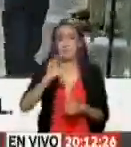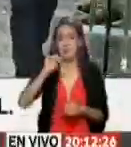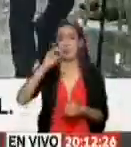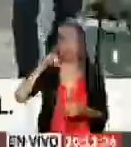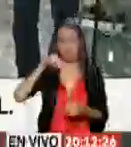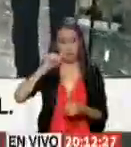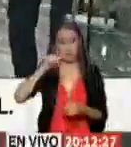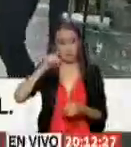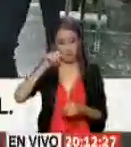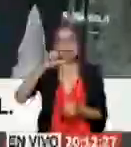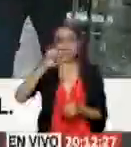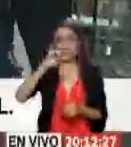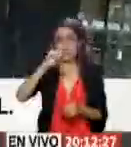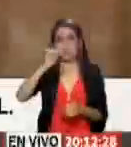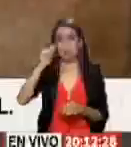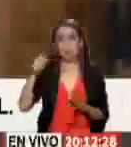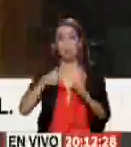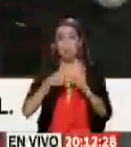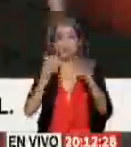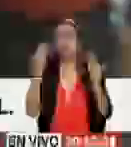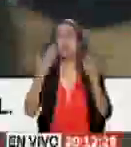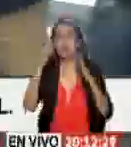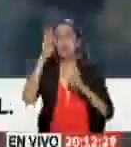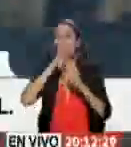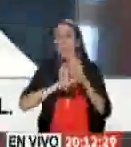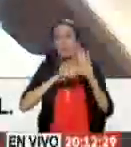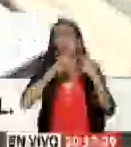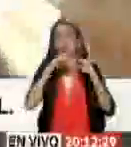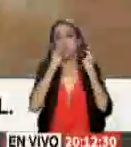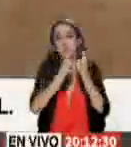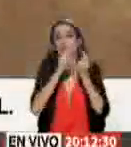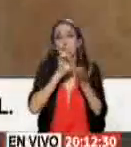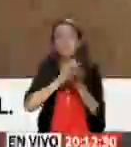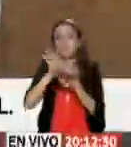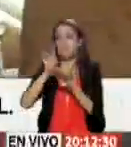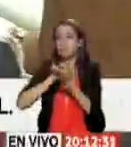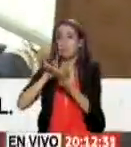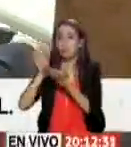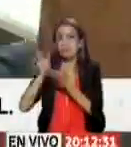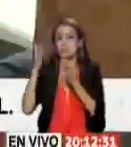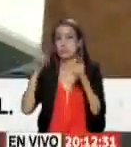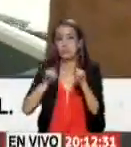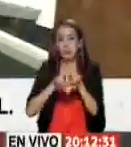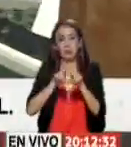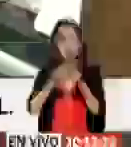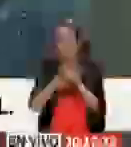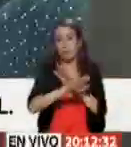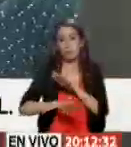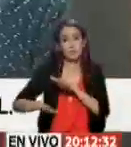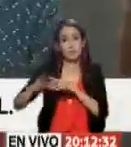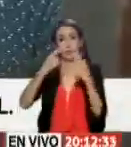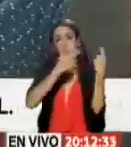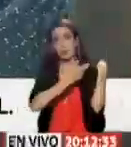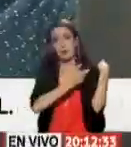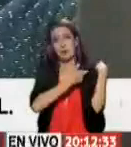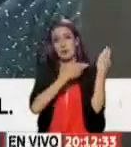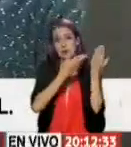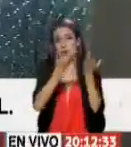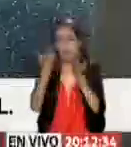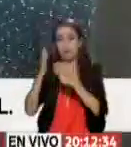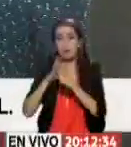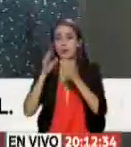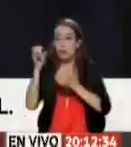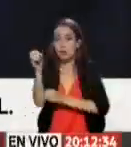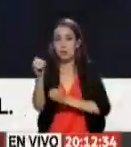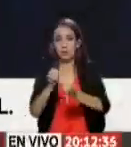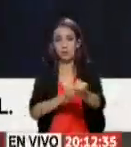presentó la mañana de este viernes un informe de minoría en donde sí se recomienda la destitución por haber incurrido en la gestión de cargos públicos al haber recomendado al despacho de